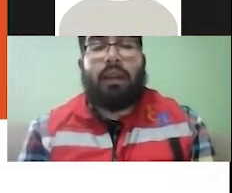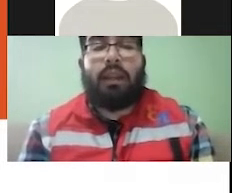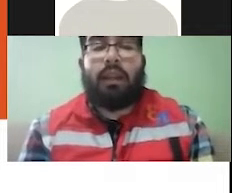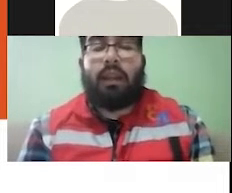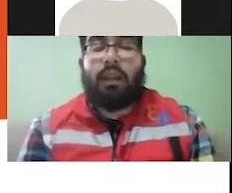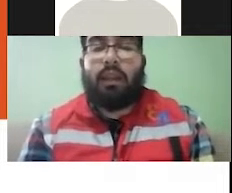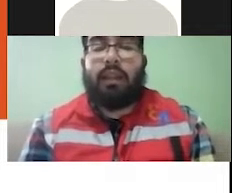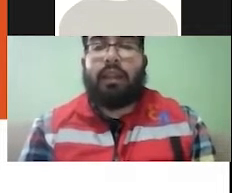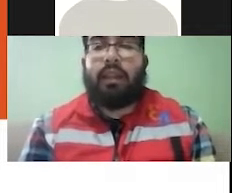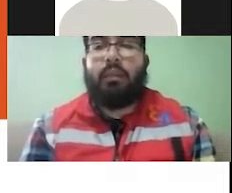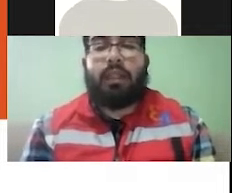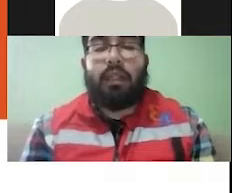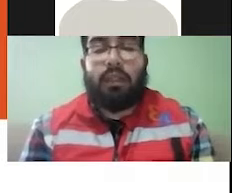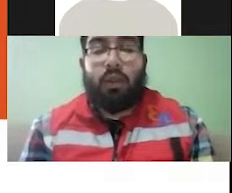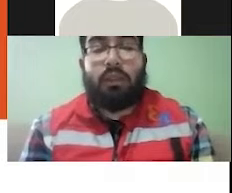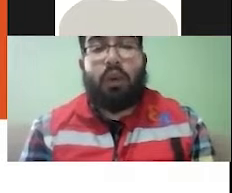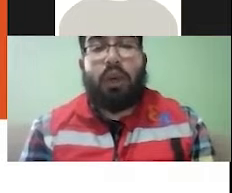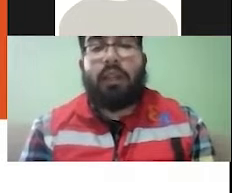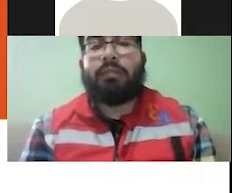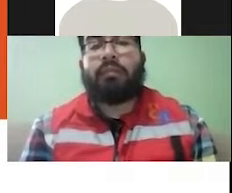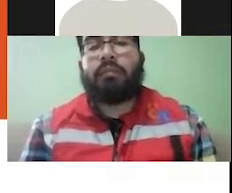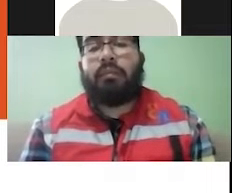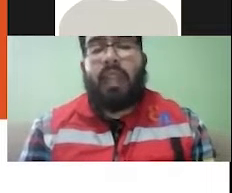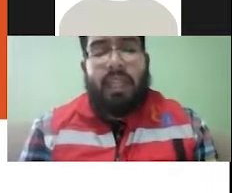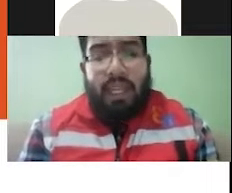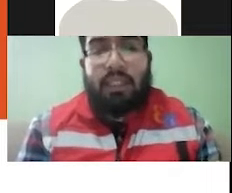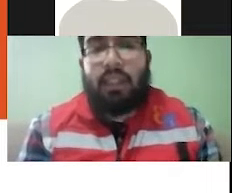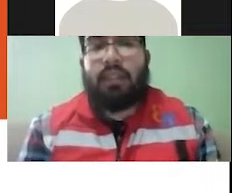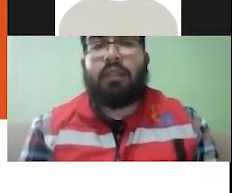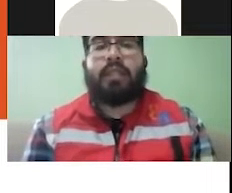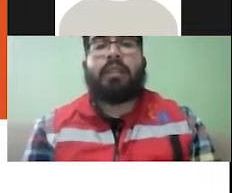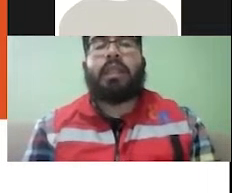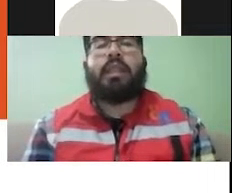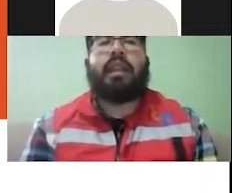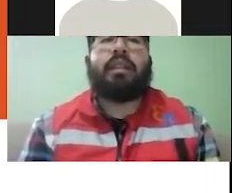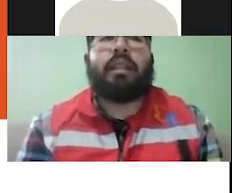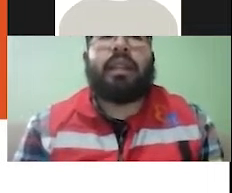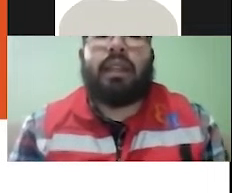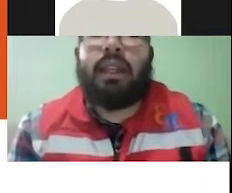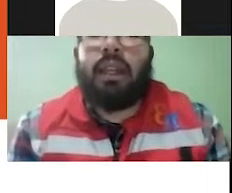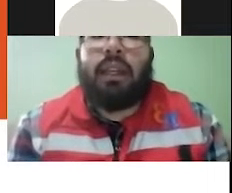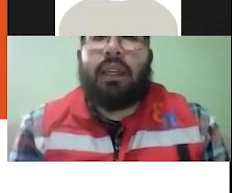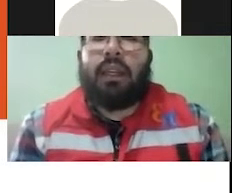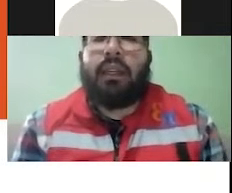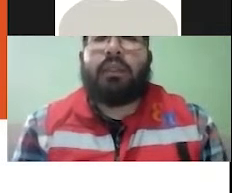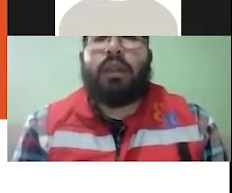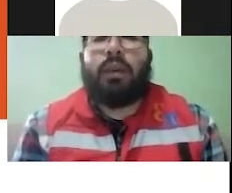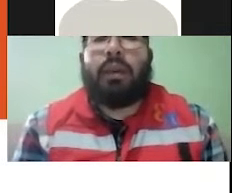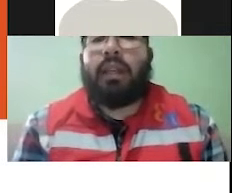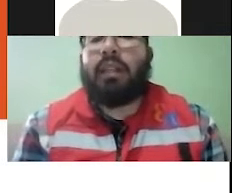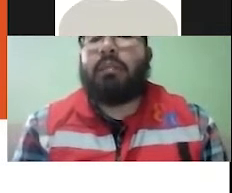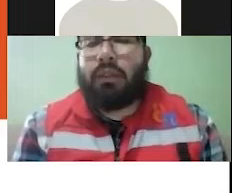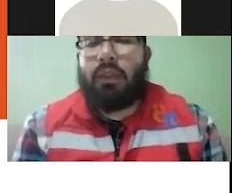barra que tiene la puerta y solo es empujarla. Y hay señalización precisamente que dice que es